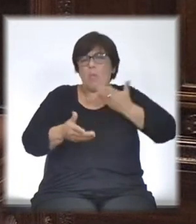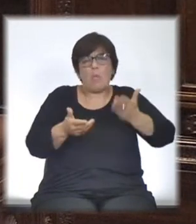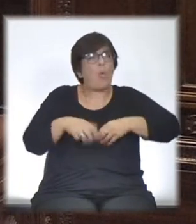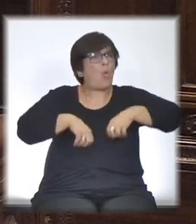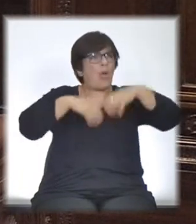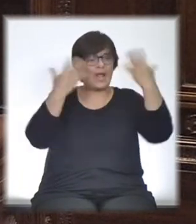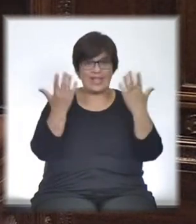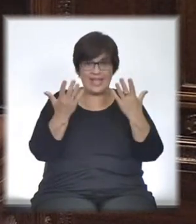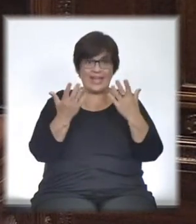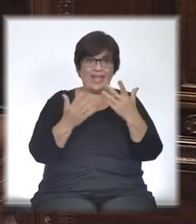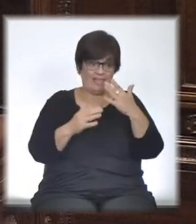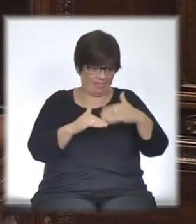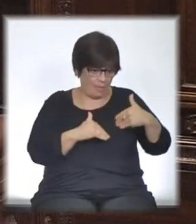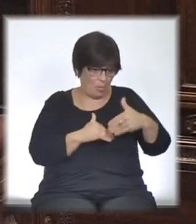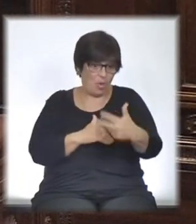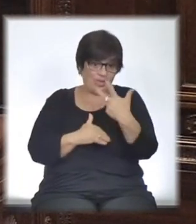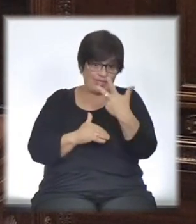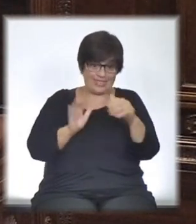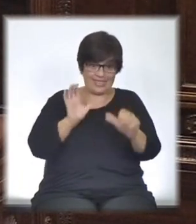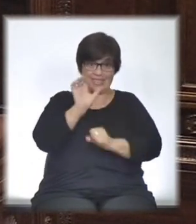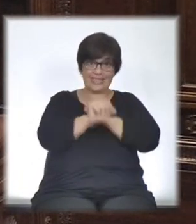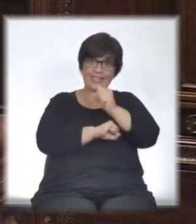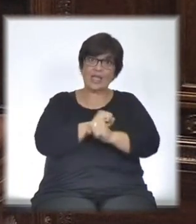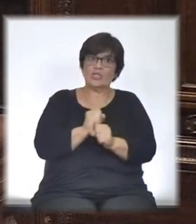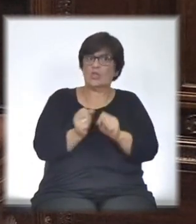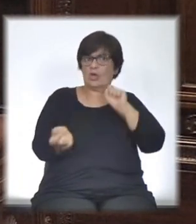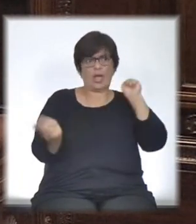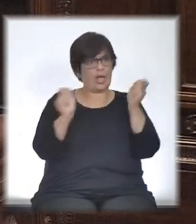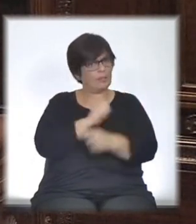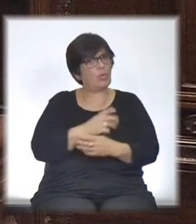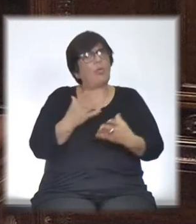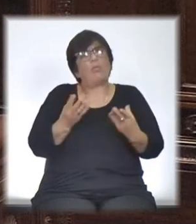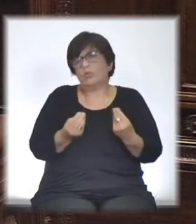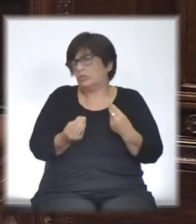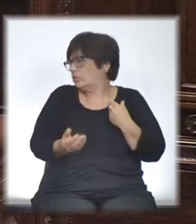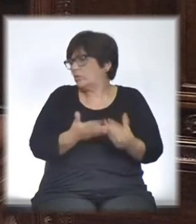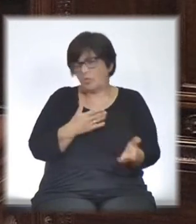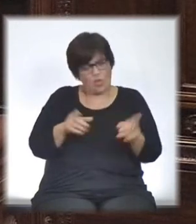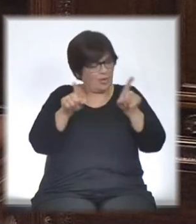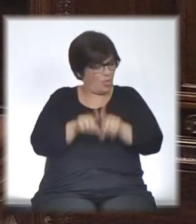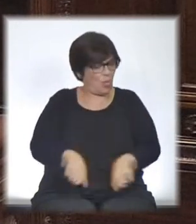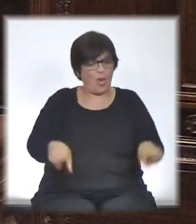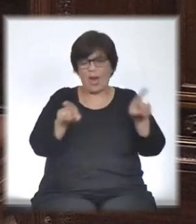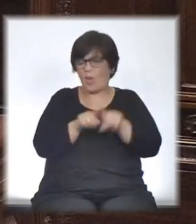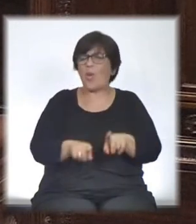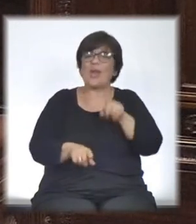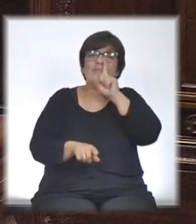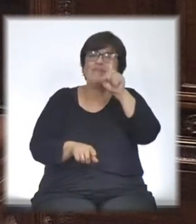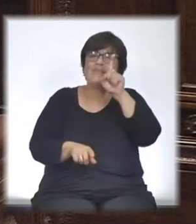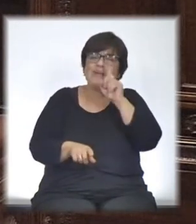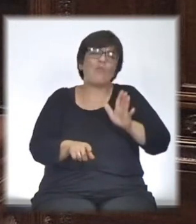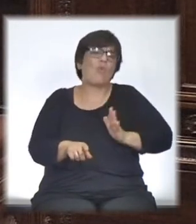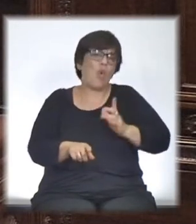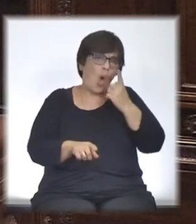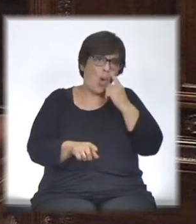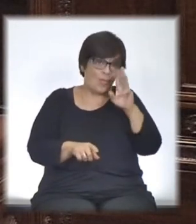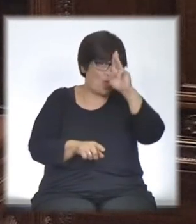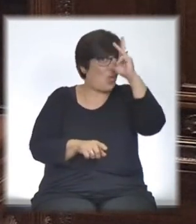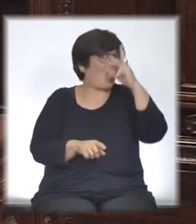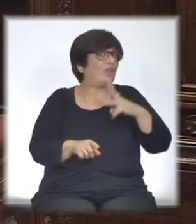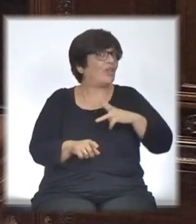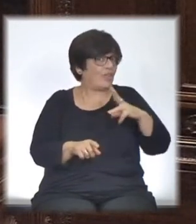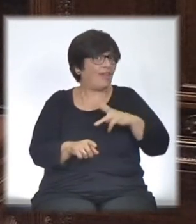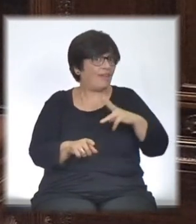36 años después, mucho ha cambiado. De cualquier forma, miles de uruguayas y uruguayos aún